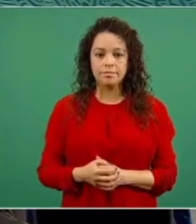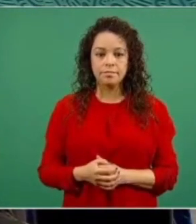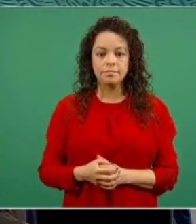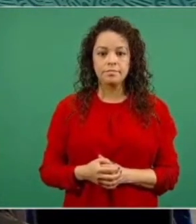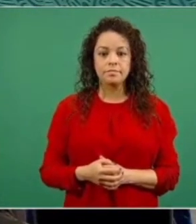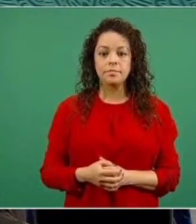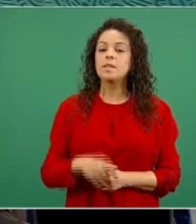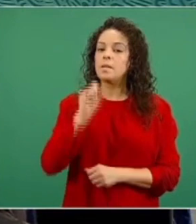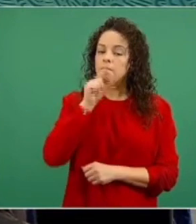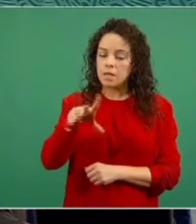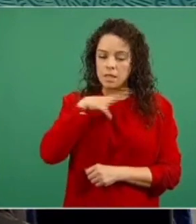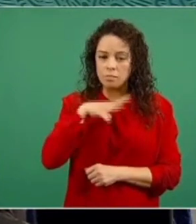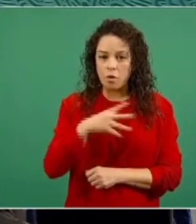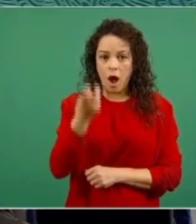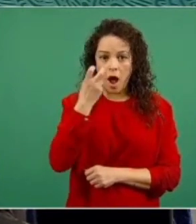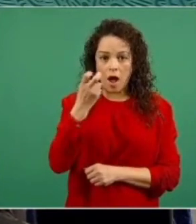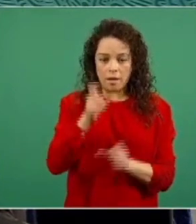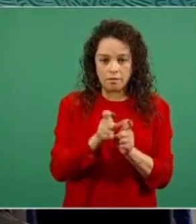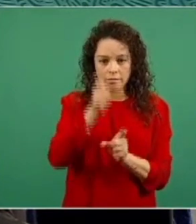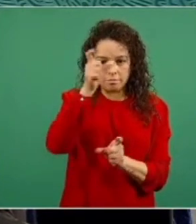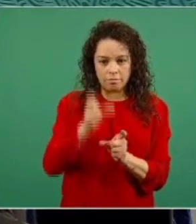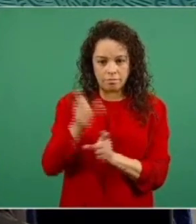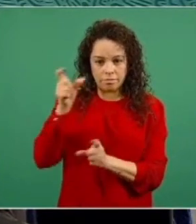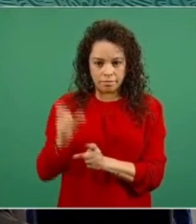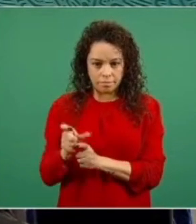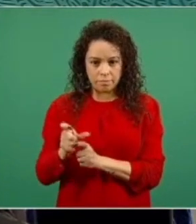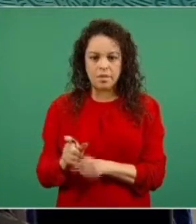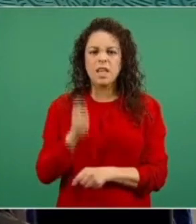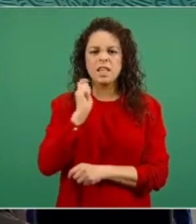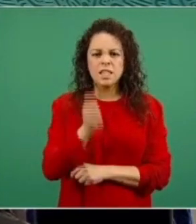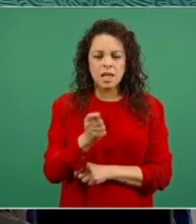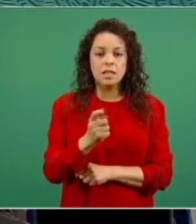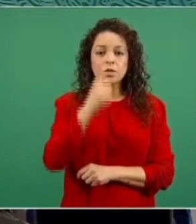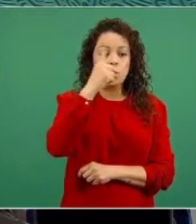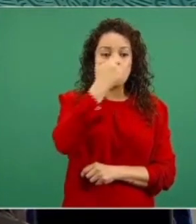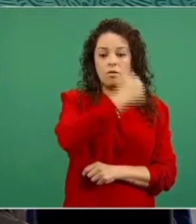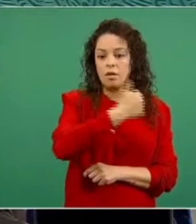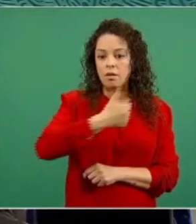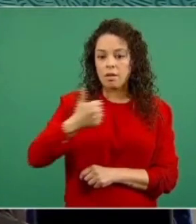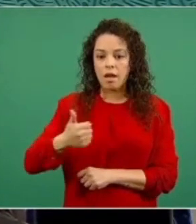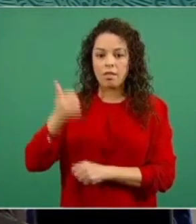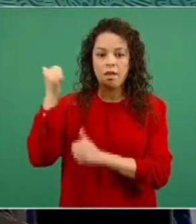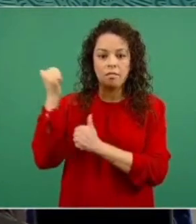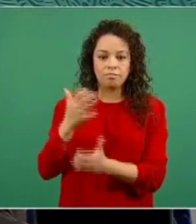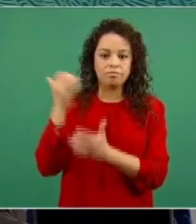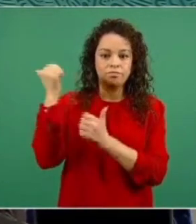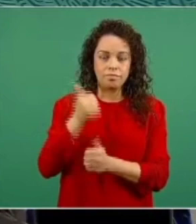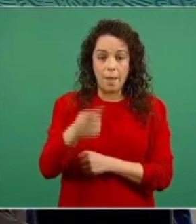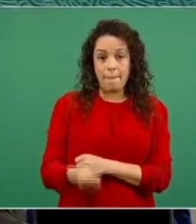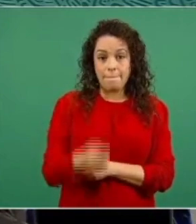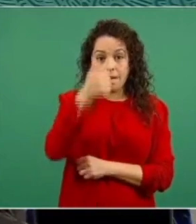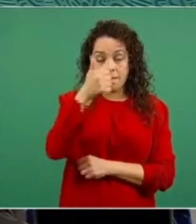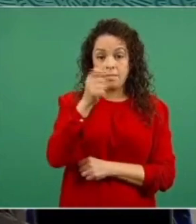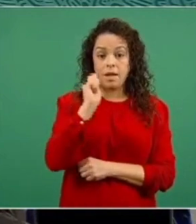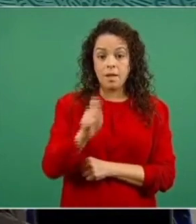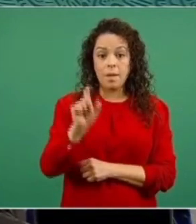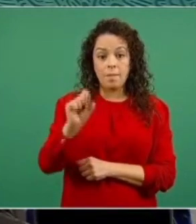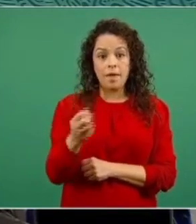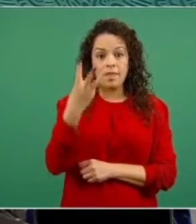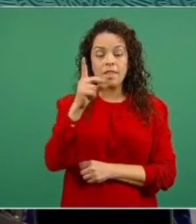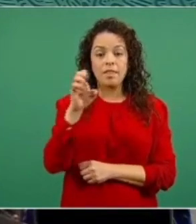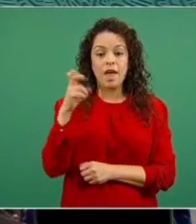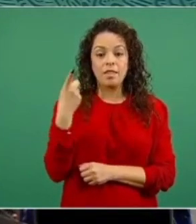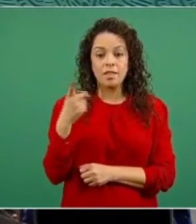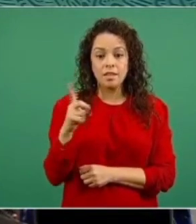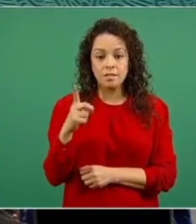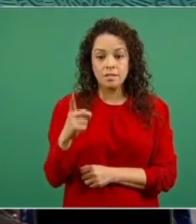tenemos esta gráfica que representa un poco por cada una de las entregas. La primera entrega del 23 de